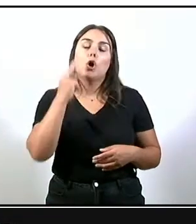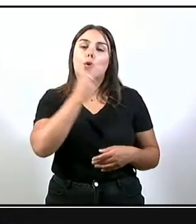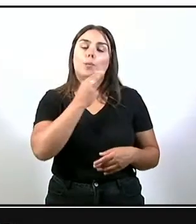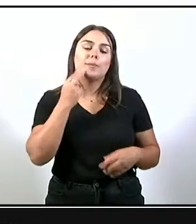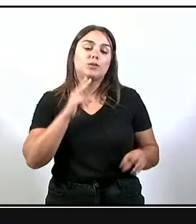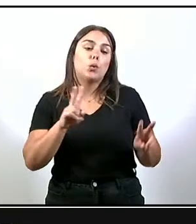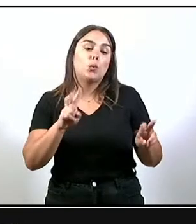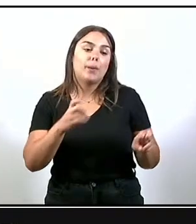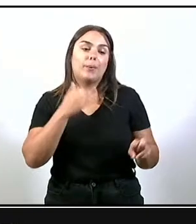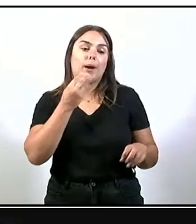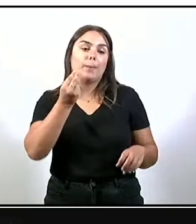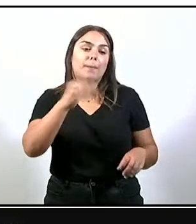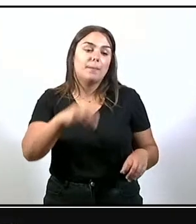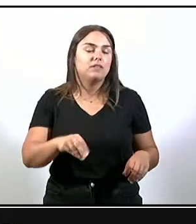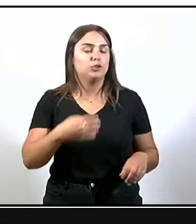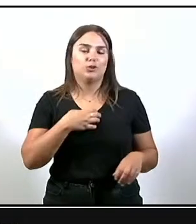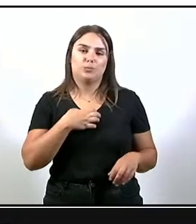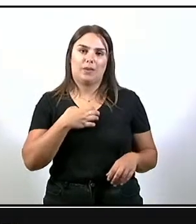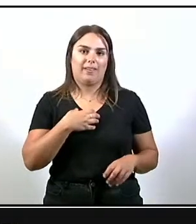nuevos